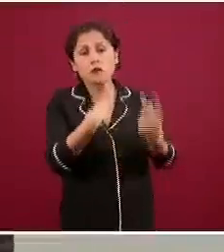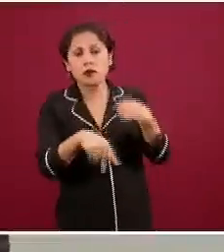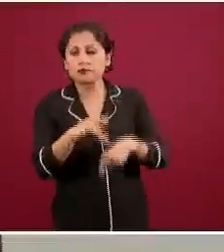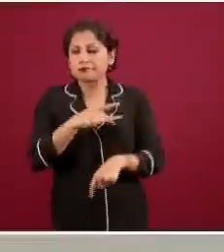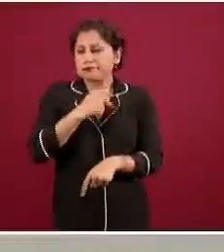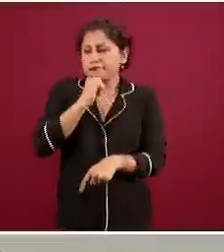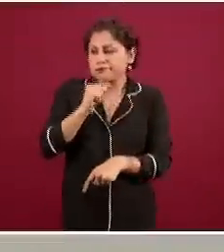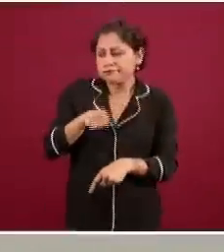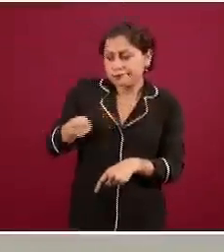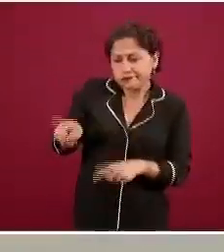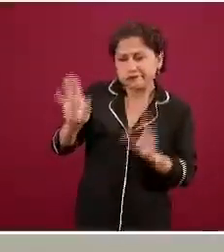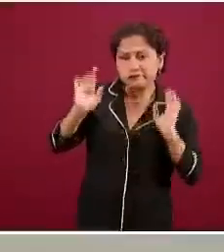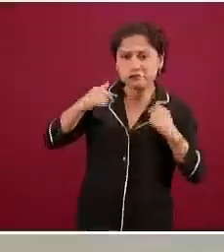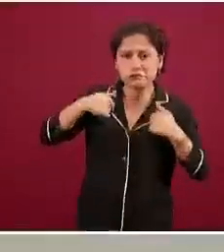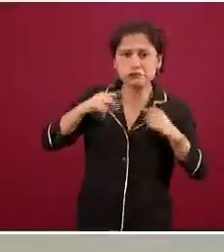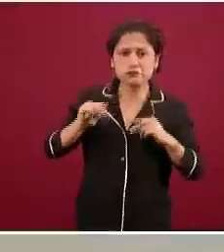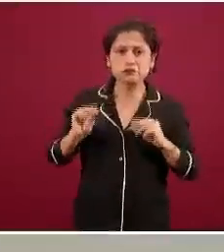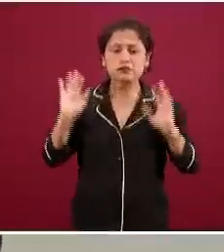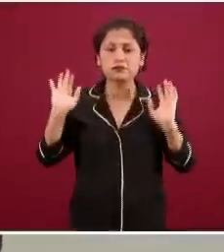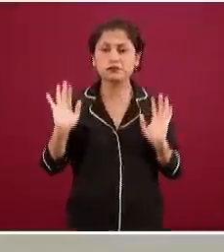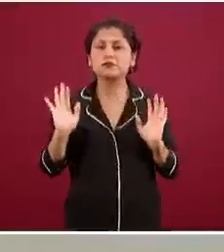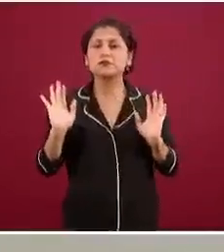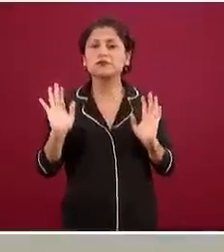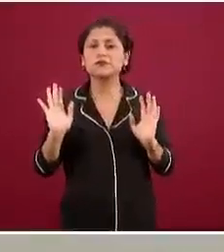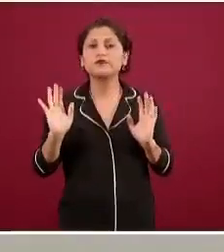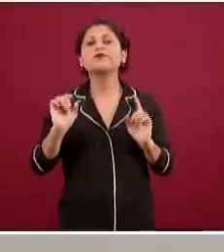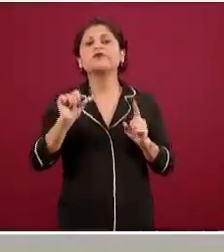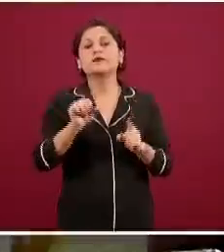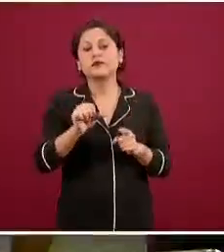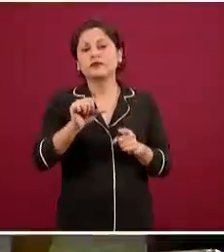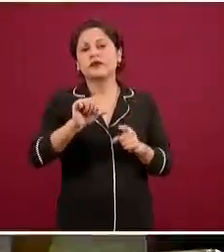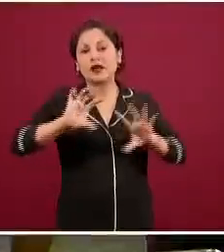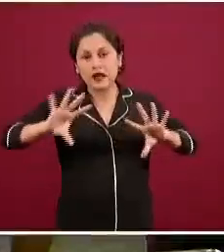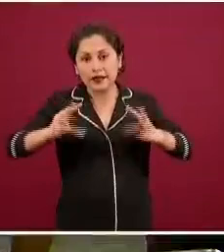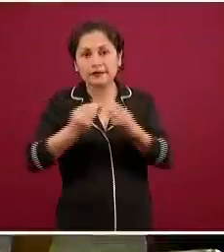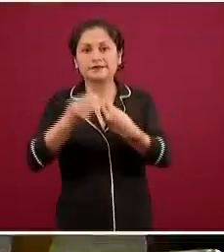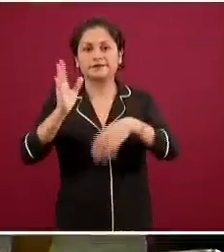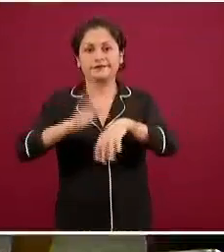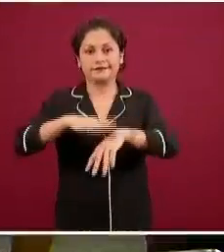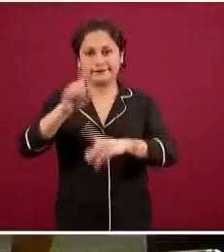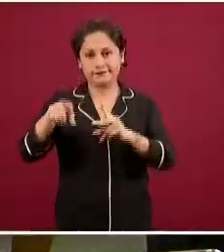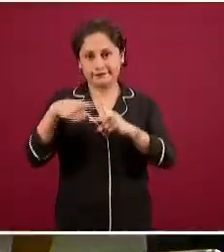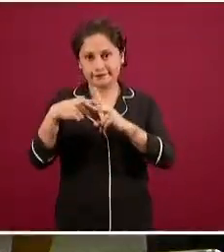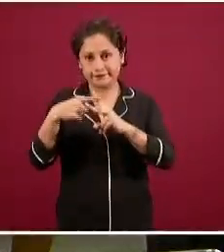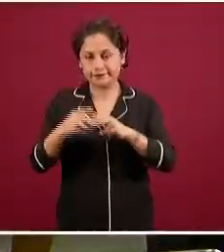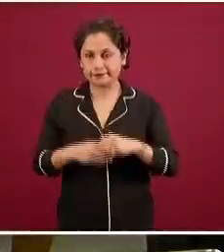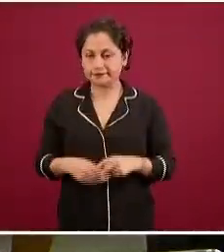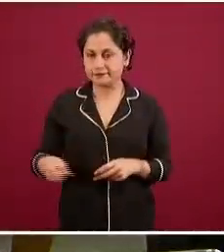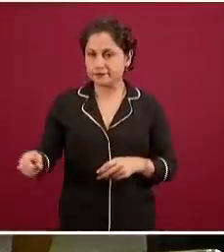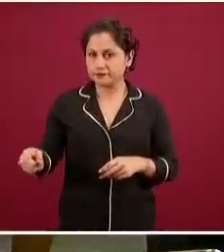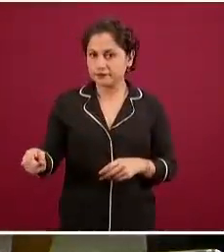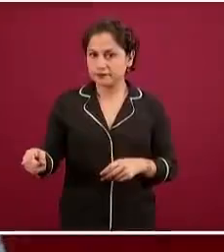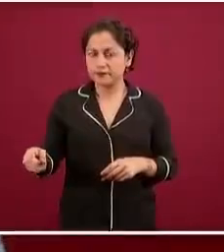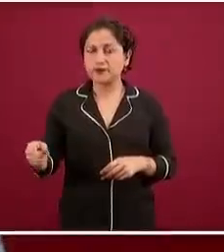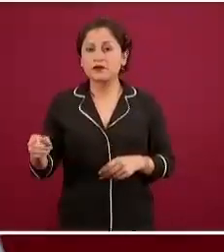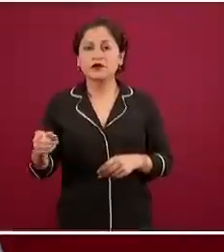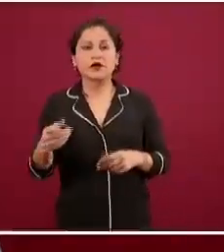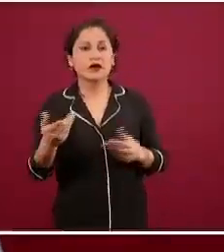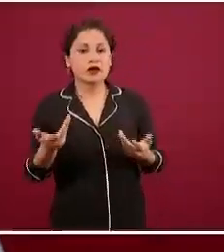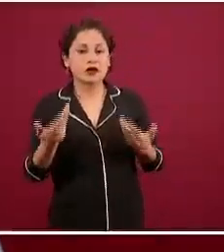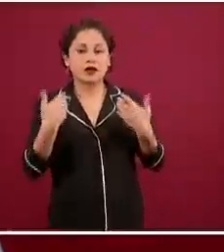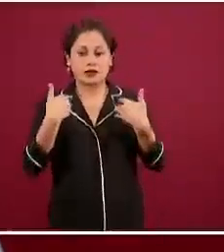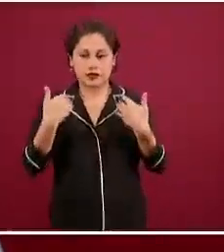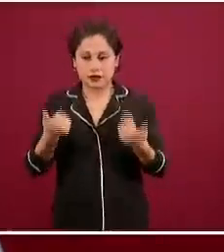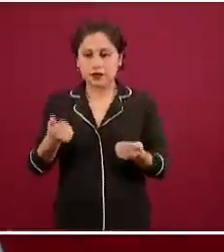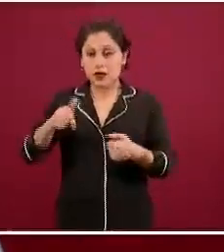no identificó, que cumplían la definición de caso, etcétera, etcétera. Entonces, el reparte es el 12% de